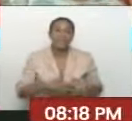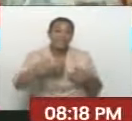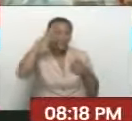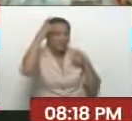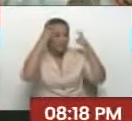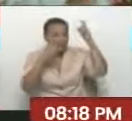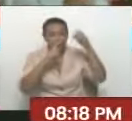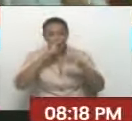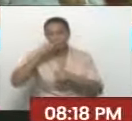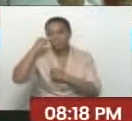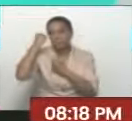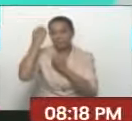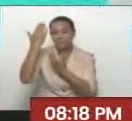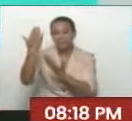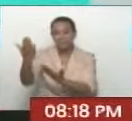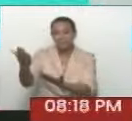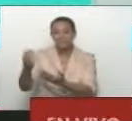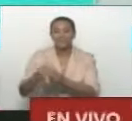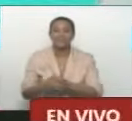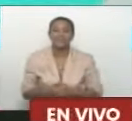Chávez, doy gracias a